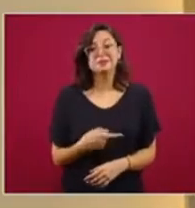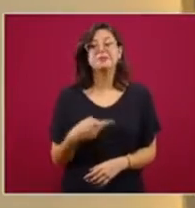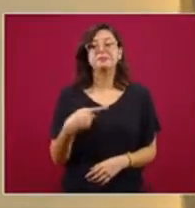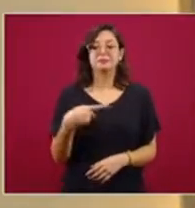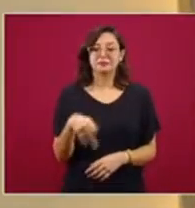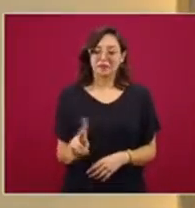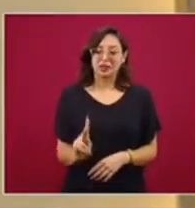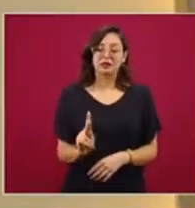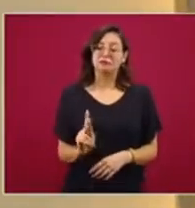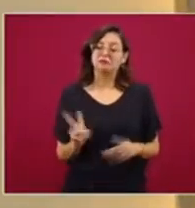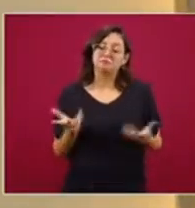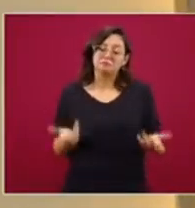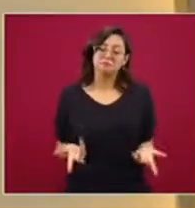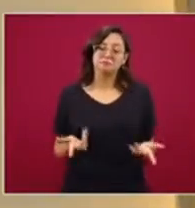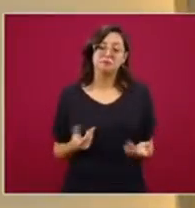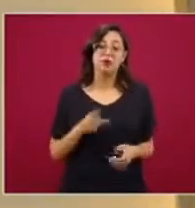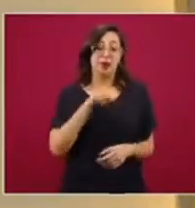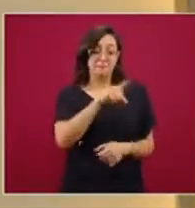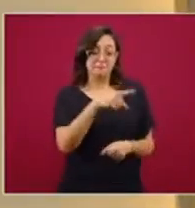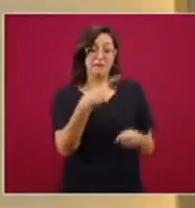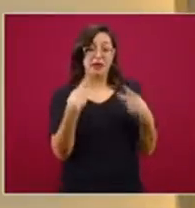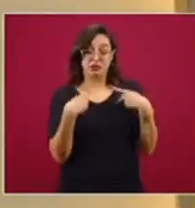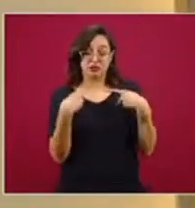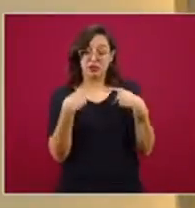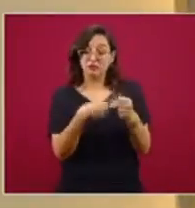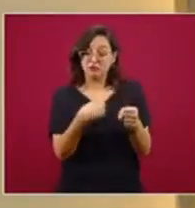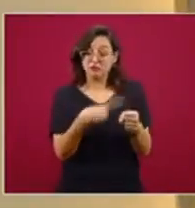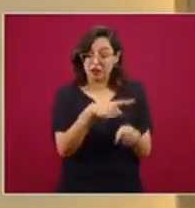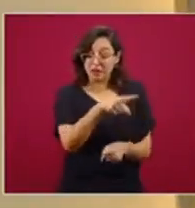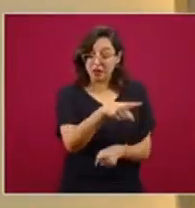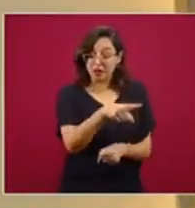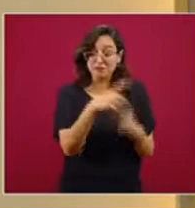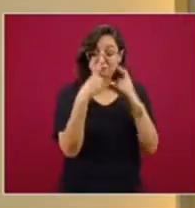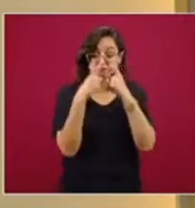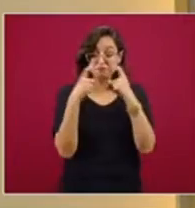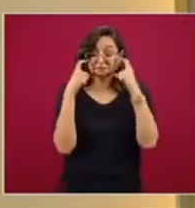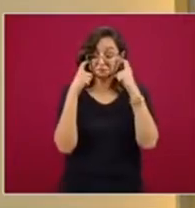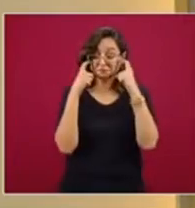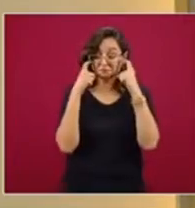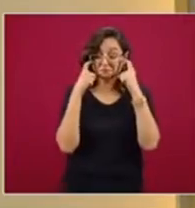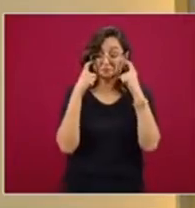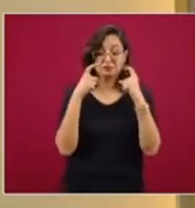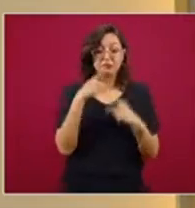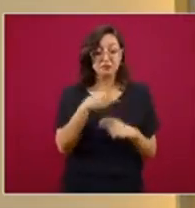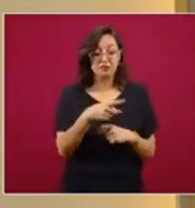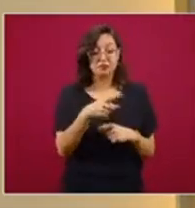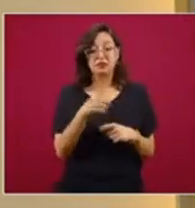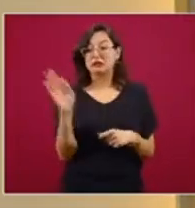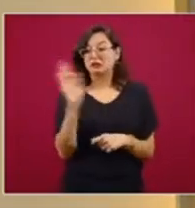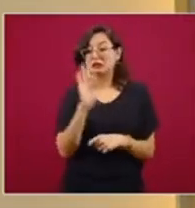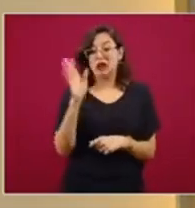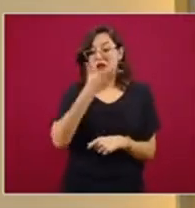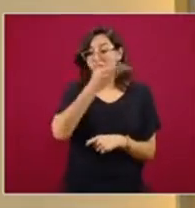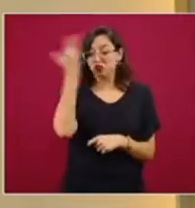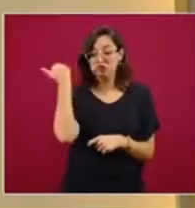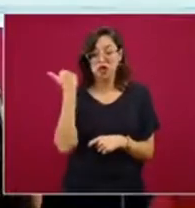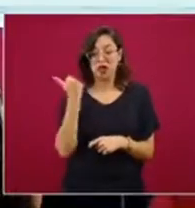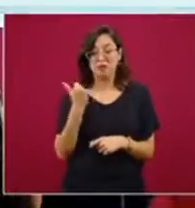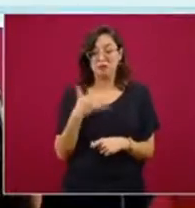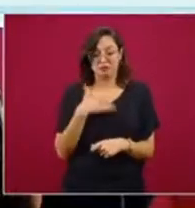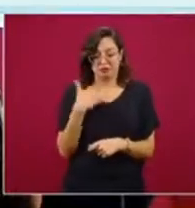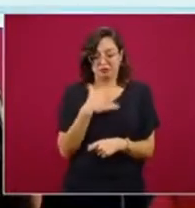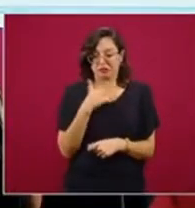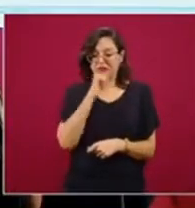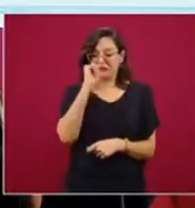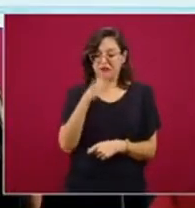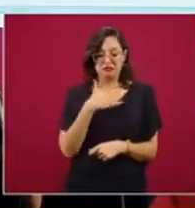ser importante para que la persona infectada, aún durante el periodo en que puede no saber que está infectada, porque